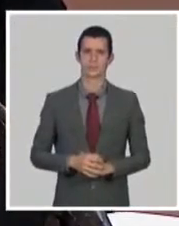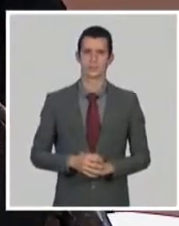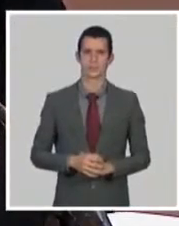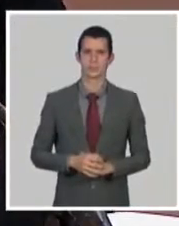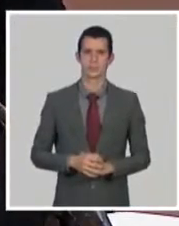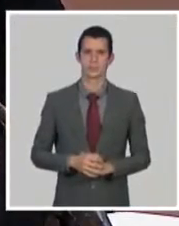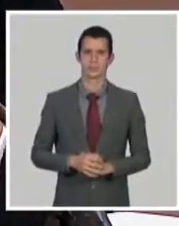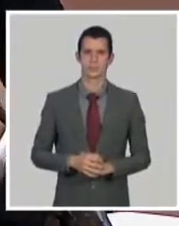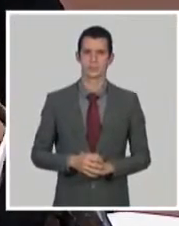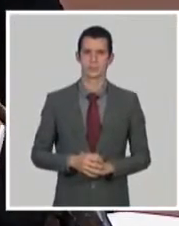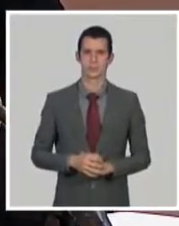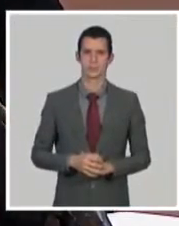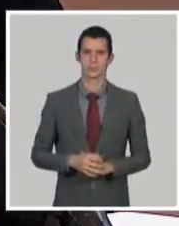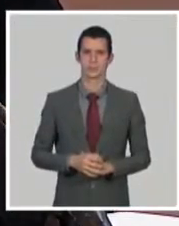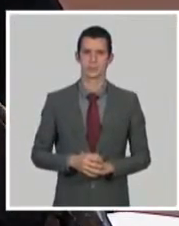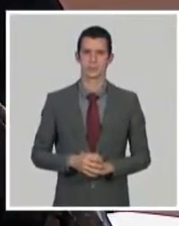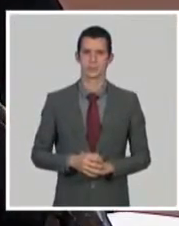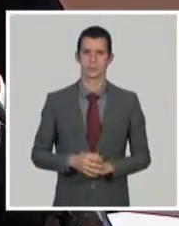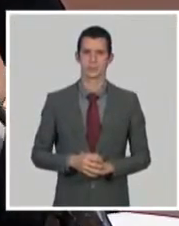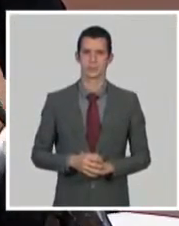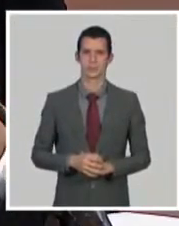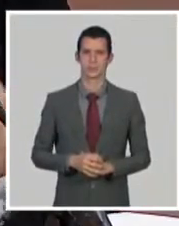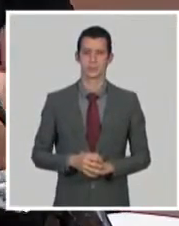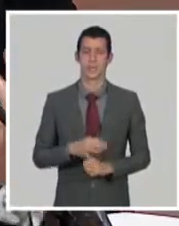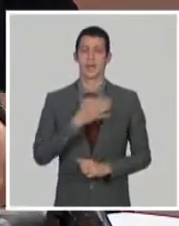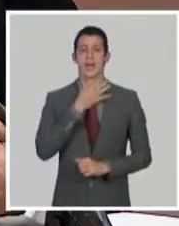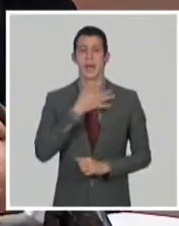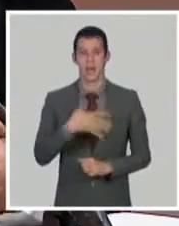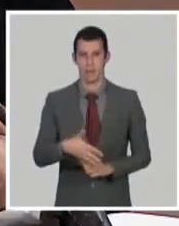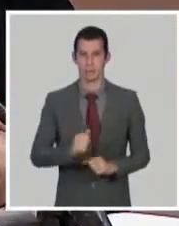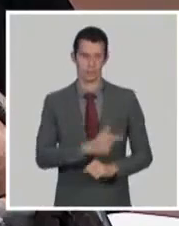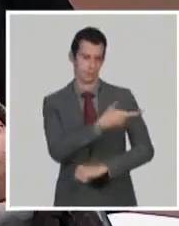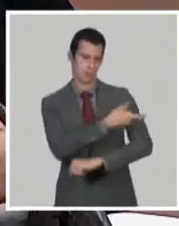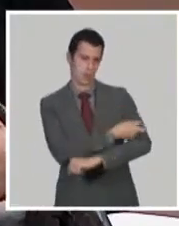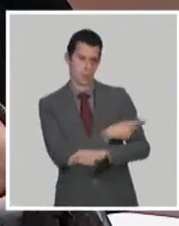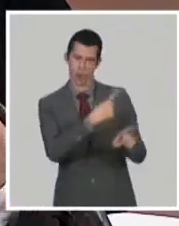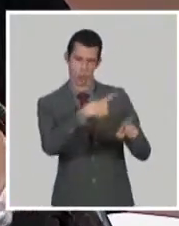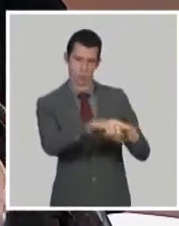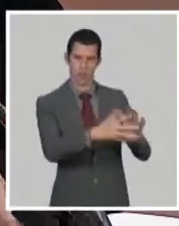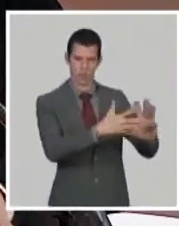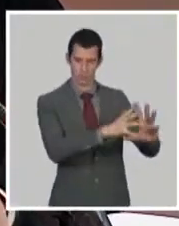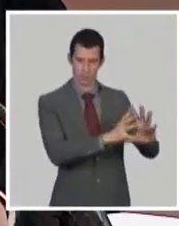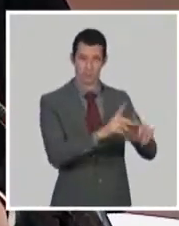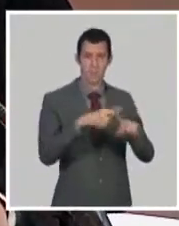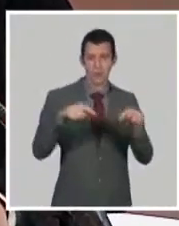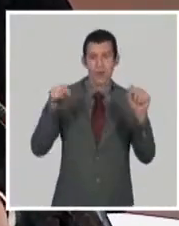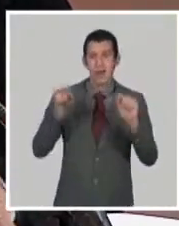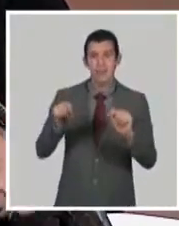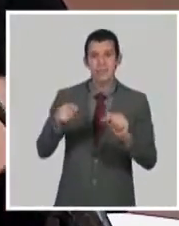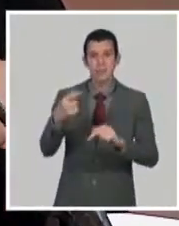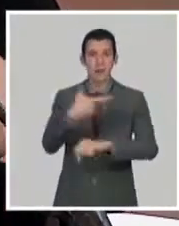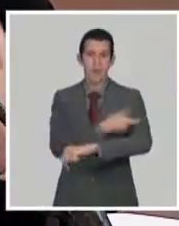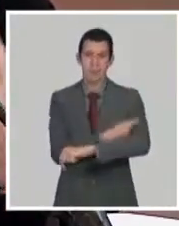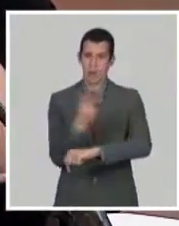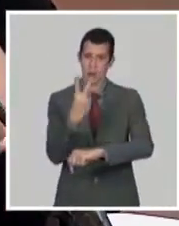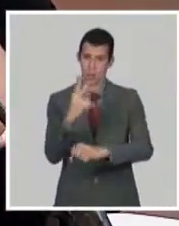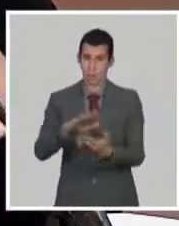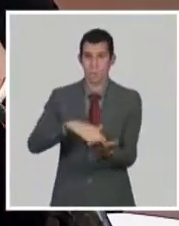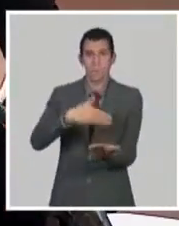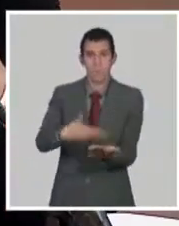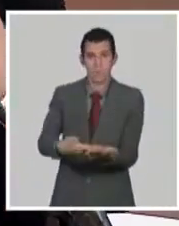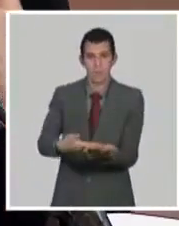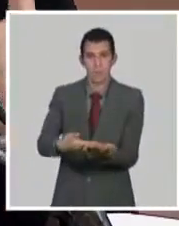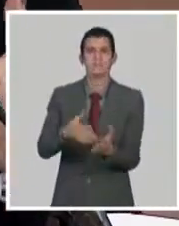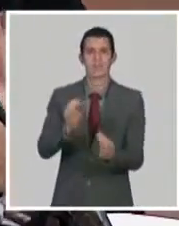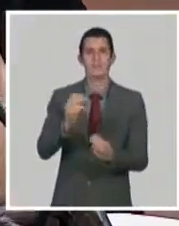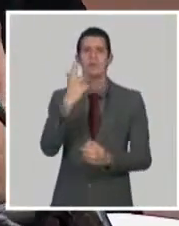estar expresándose también podría ser una forma muy efectiva de combatir el virus. Aquí me detengo un momentico porque sé